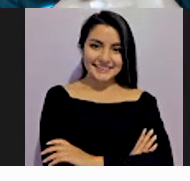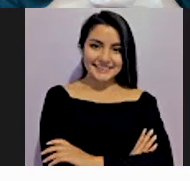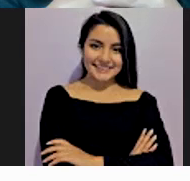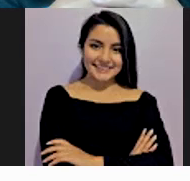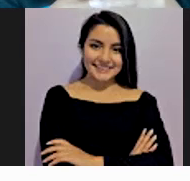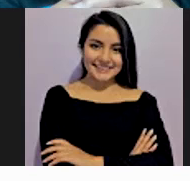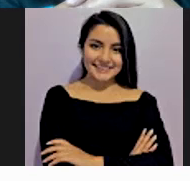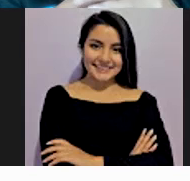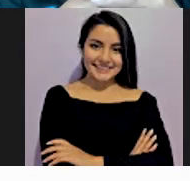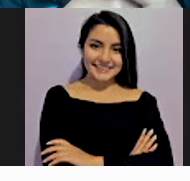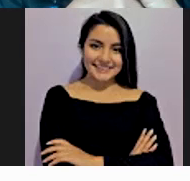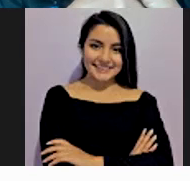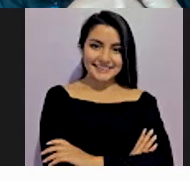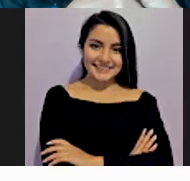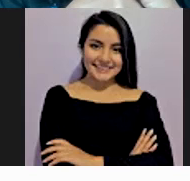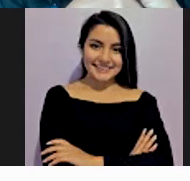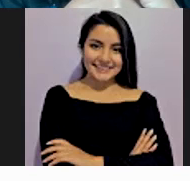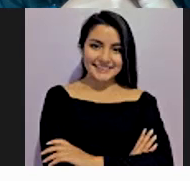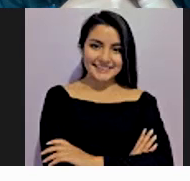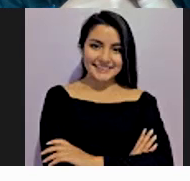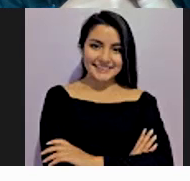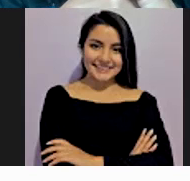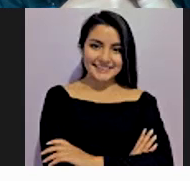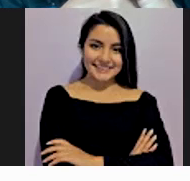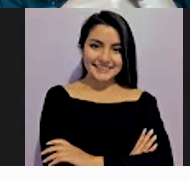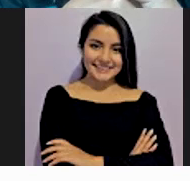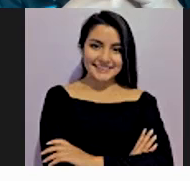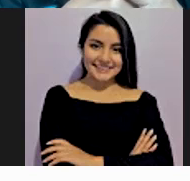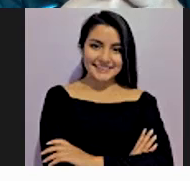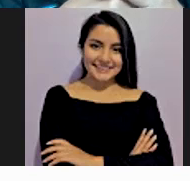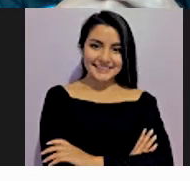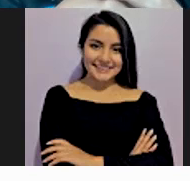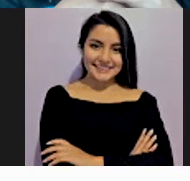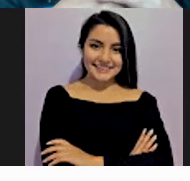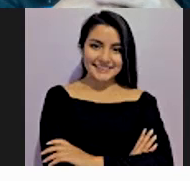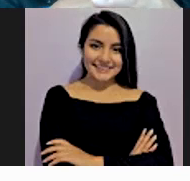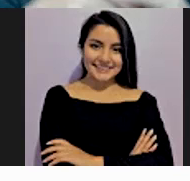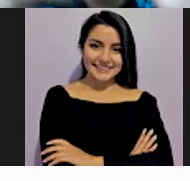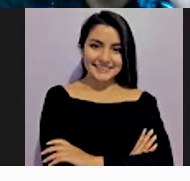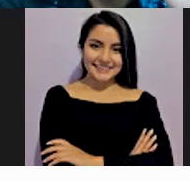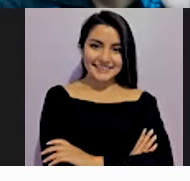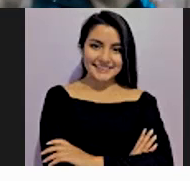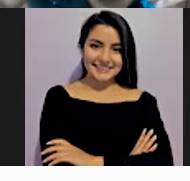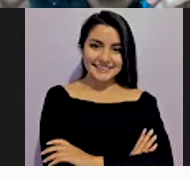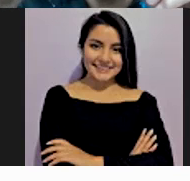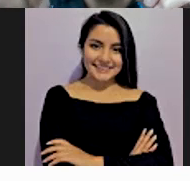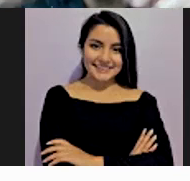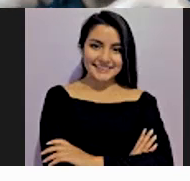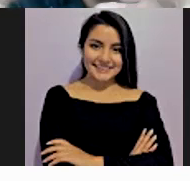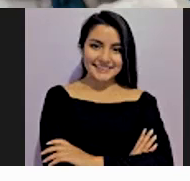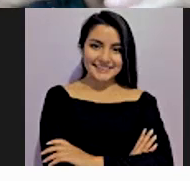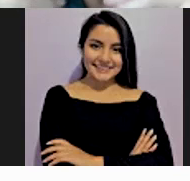ejemplo, ahorita muchas cosas me encargaron a mí, lo de Edgar. Pues por eso estoy yo complicado. Si usted ve, por ejemplo, no